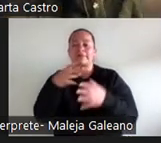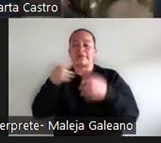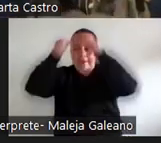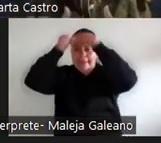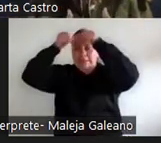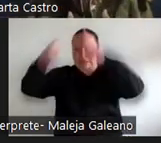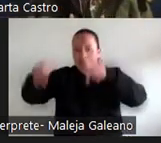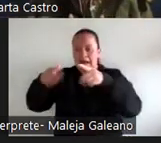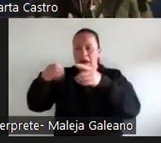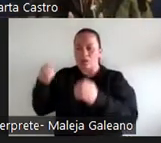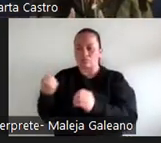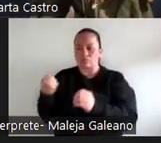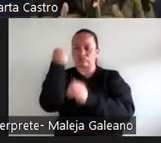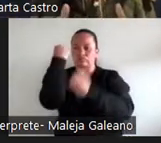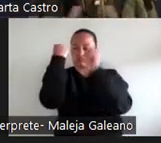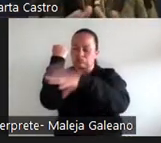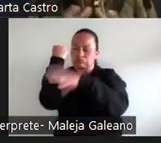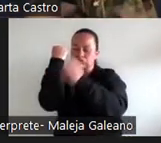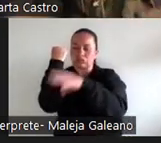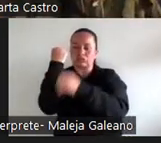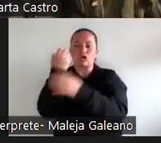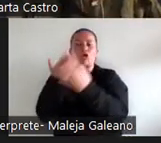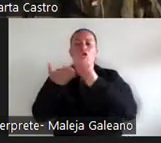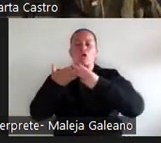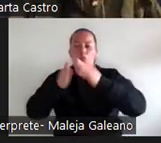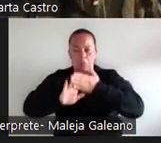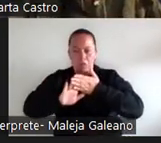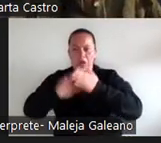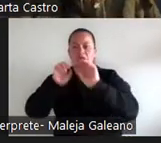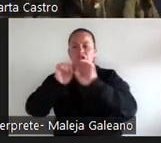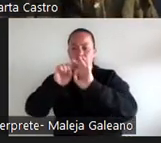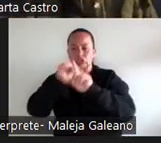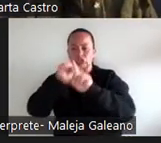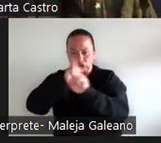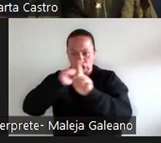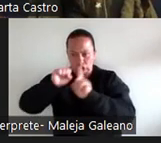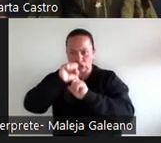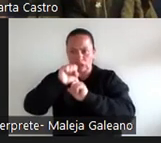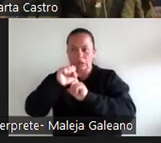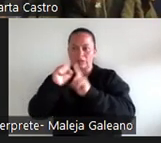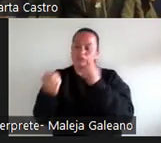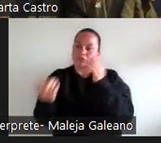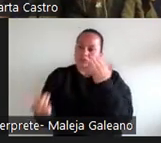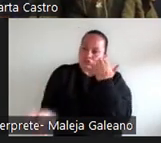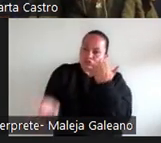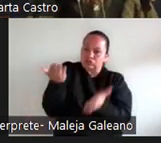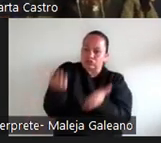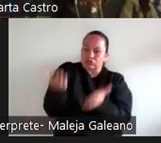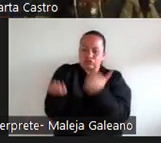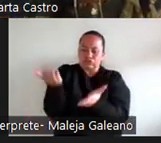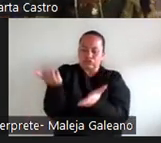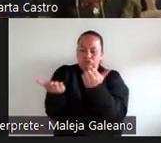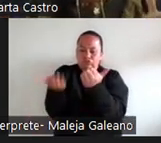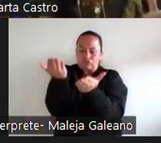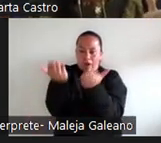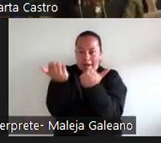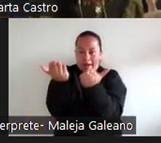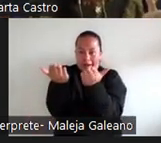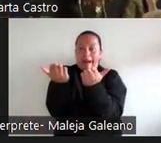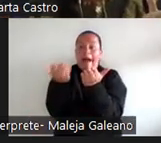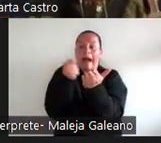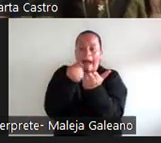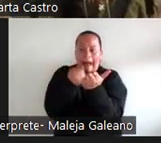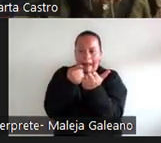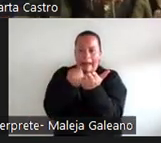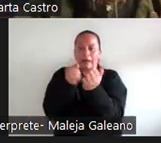sociedad las comunidades lo que hace que sea una carga equilibrada y que se reconozca que no solamente las familias tenemos